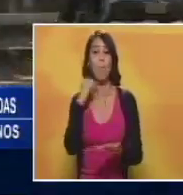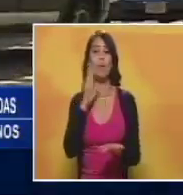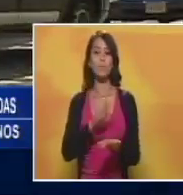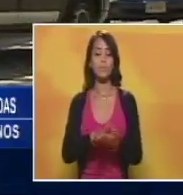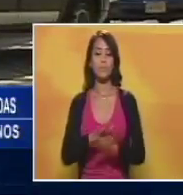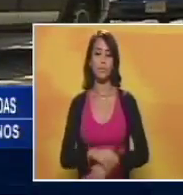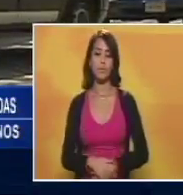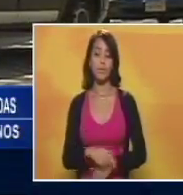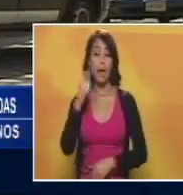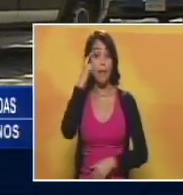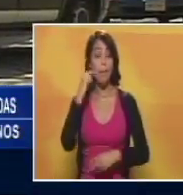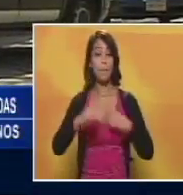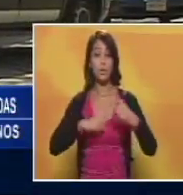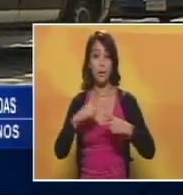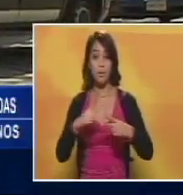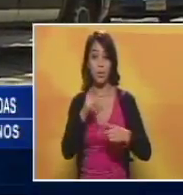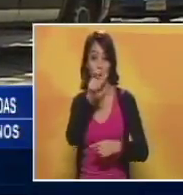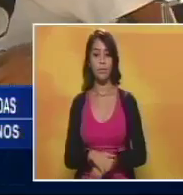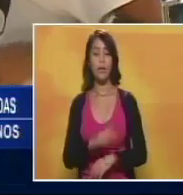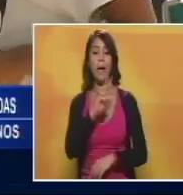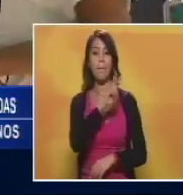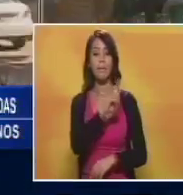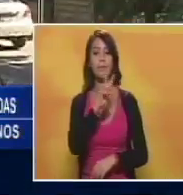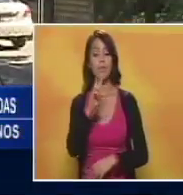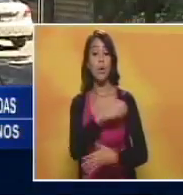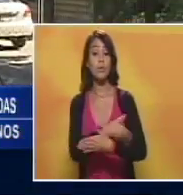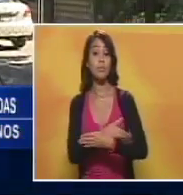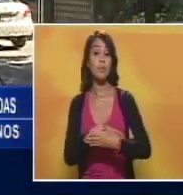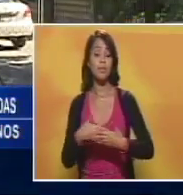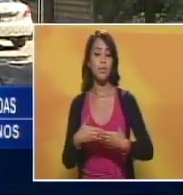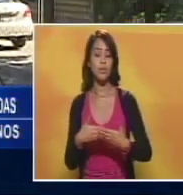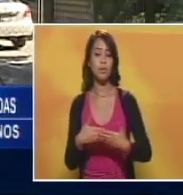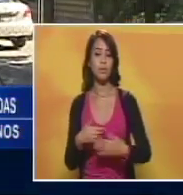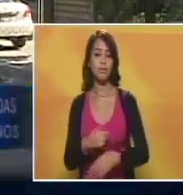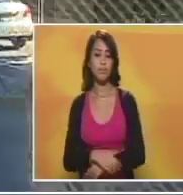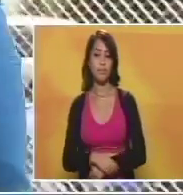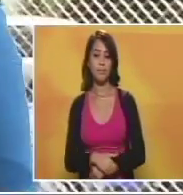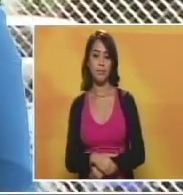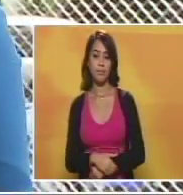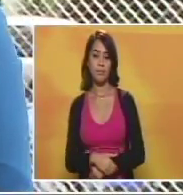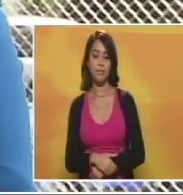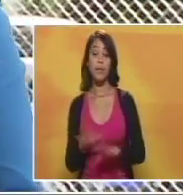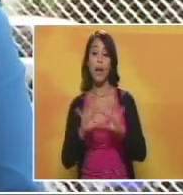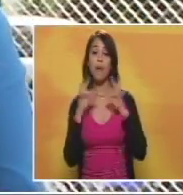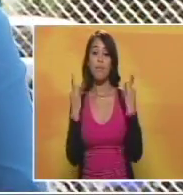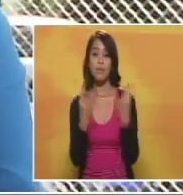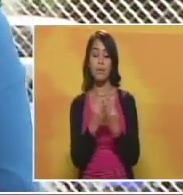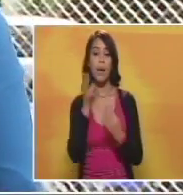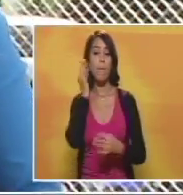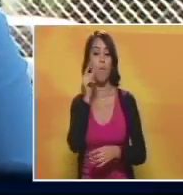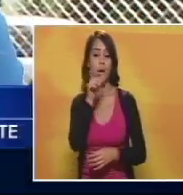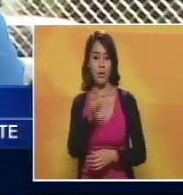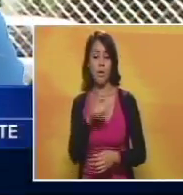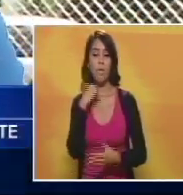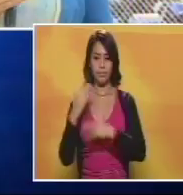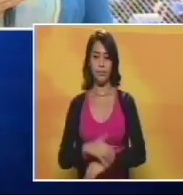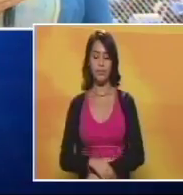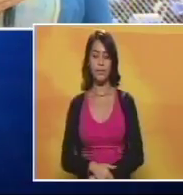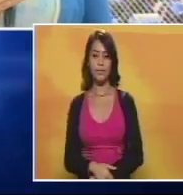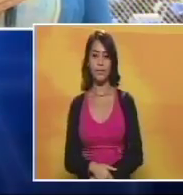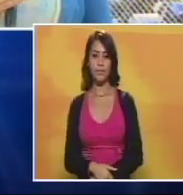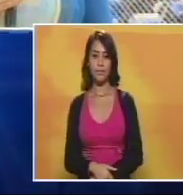originario. Además, la mandataria regional lamentó la situación del transporte público en el estado andino y condenó categóricamente la quema de una buseta en